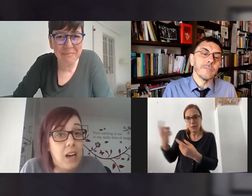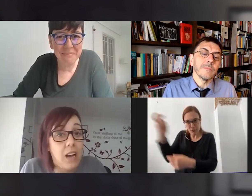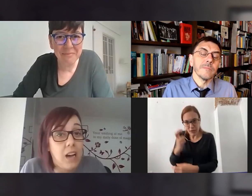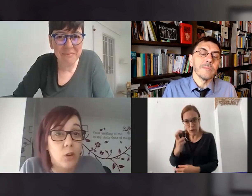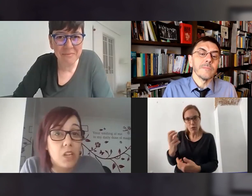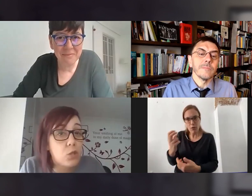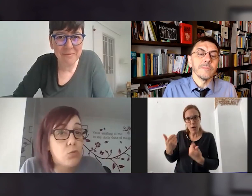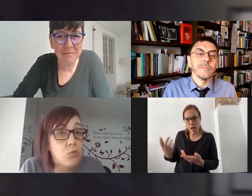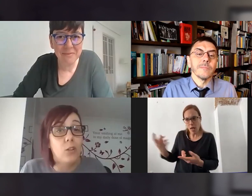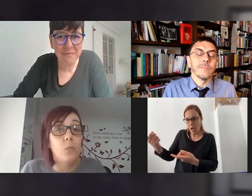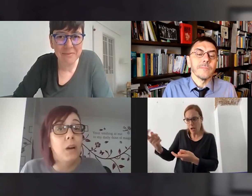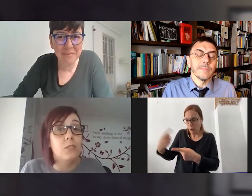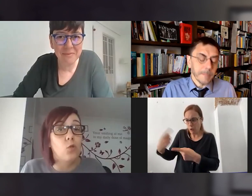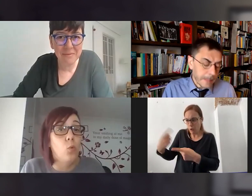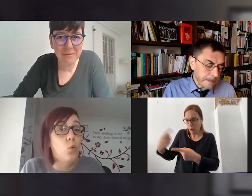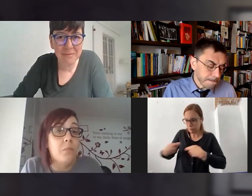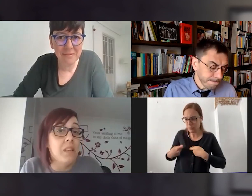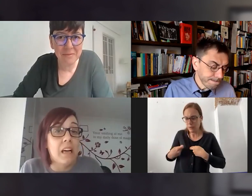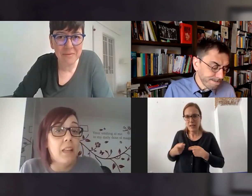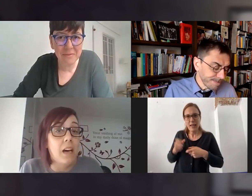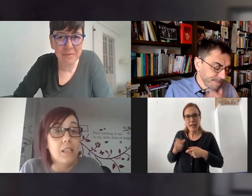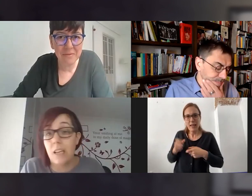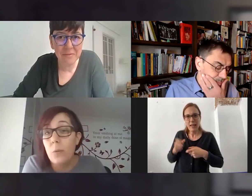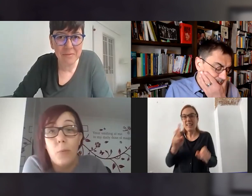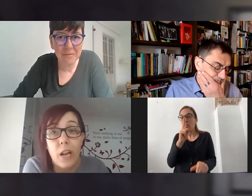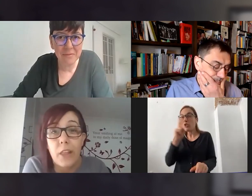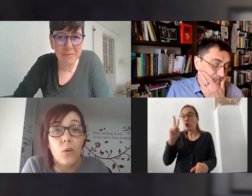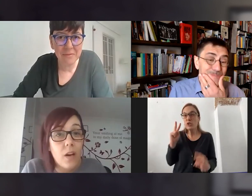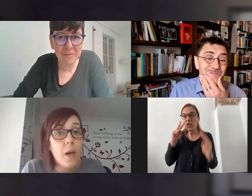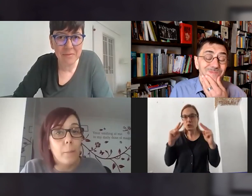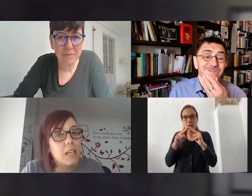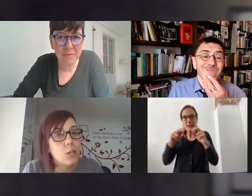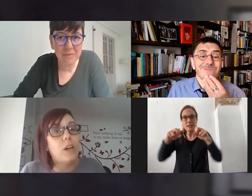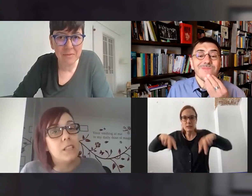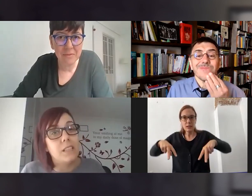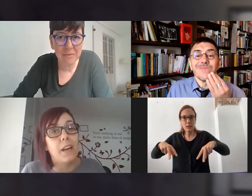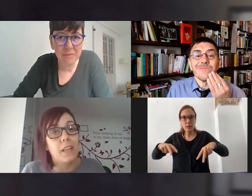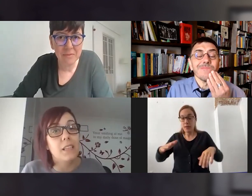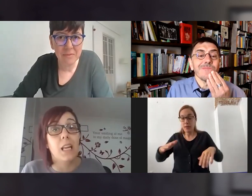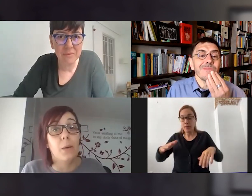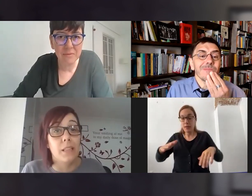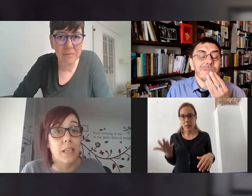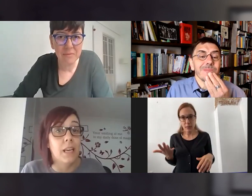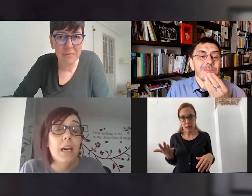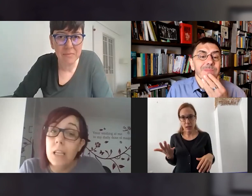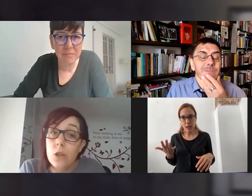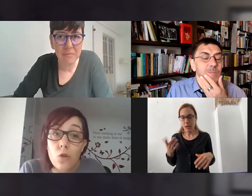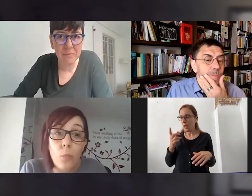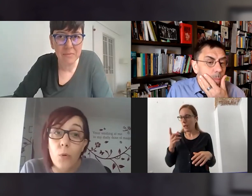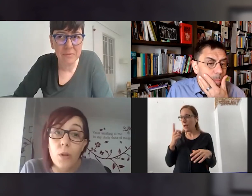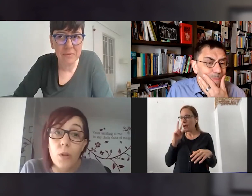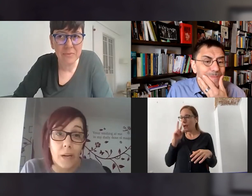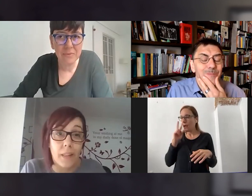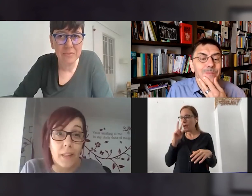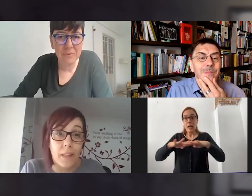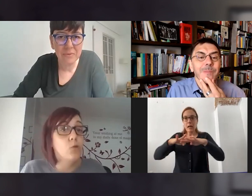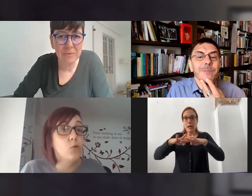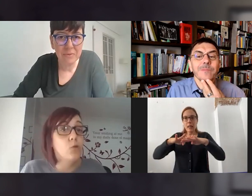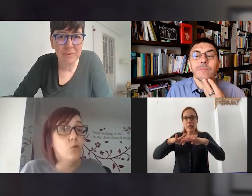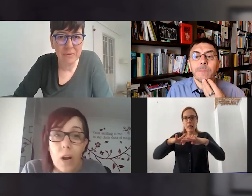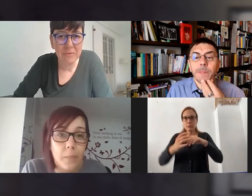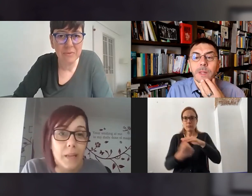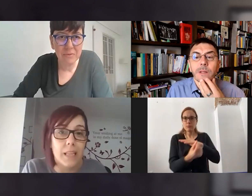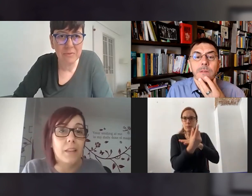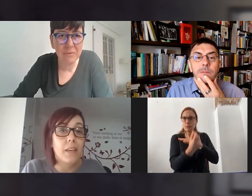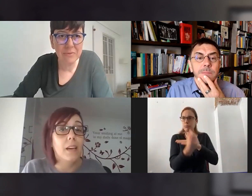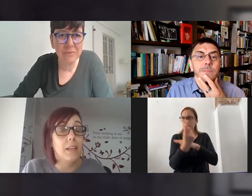ya, pues ya no tienes una relación más común ni nada, y de golpe y porrazo ves que todas esas redes se levantan. Y eso no lo podemos perder. Tenemos que